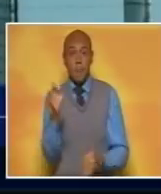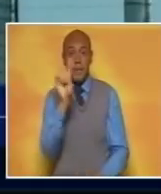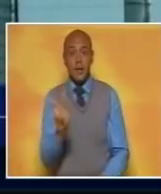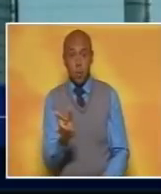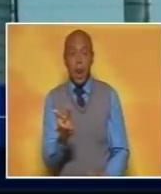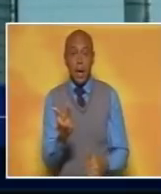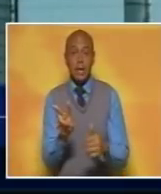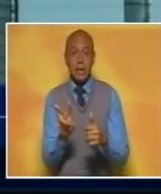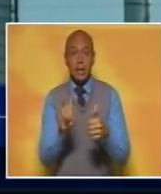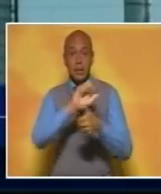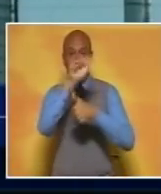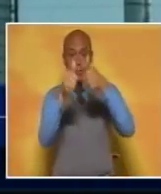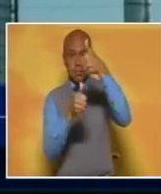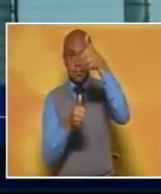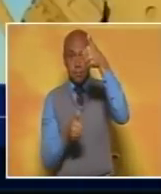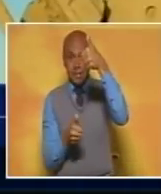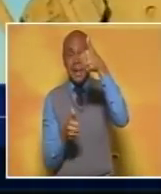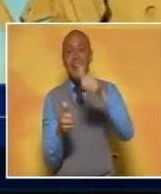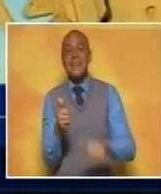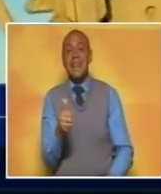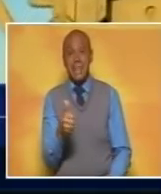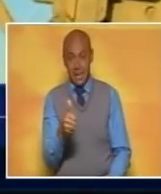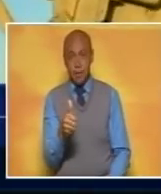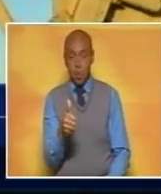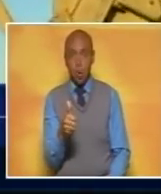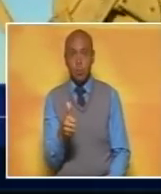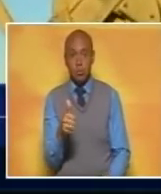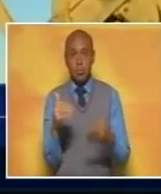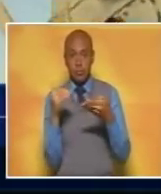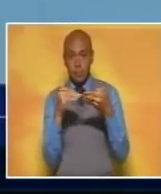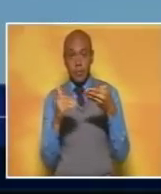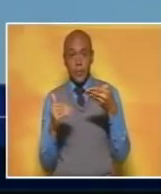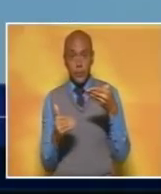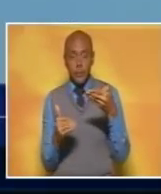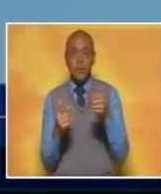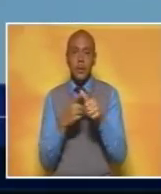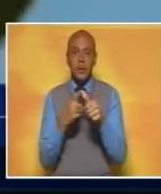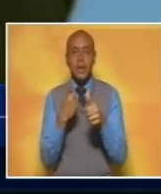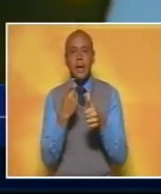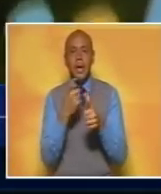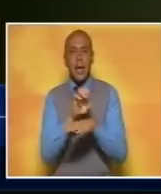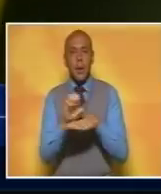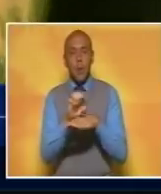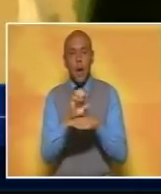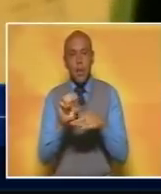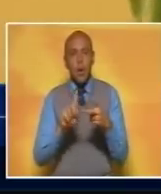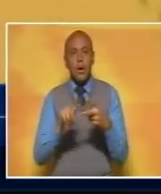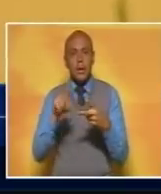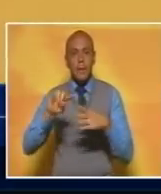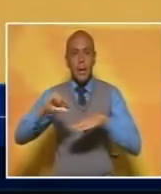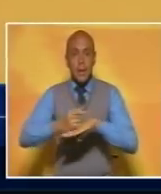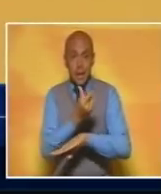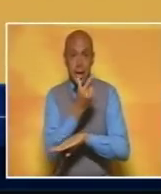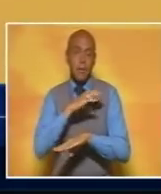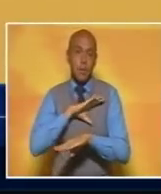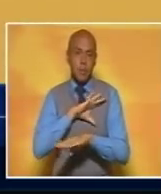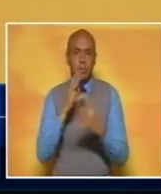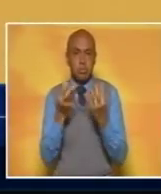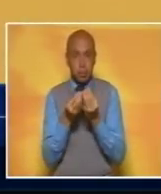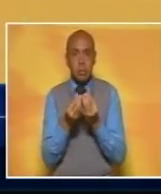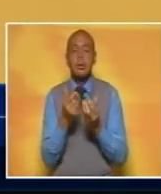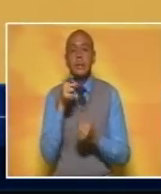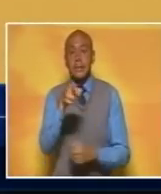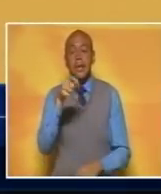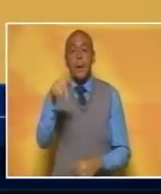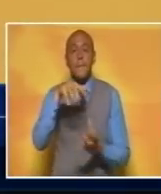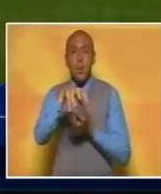puesto entre los 14 socios de la OPEP, por delante solo de Ecuador, Congo, Gabón y Guinea Ecuatorial. Señaló que la crisis política en el